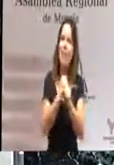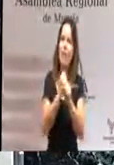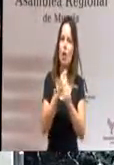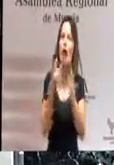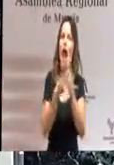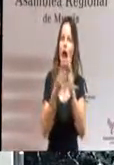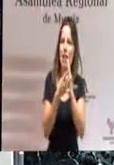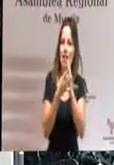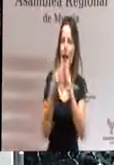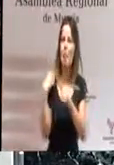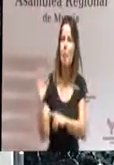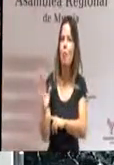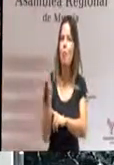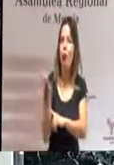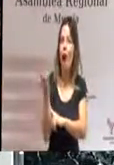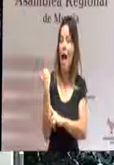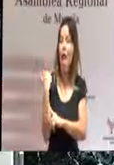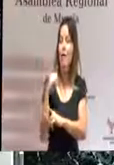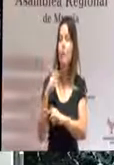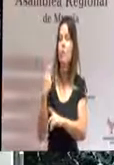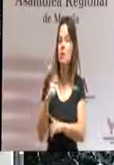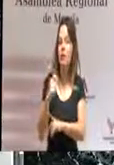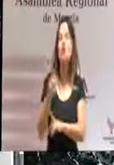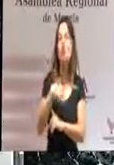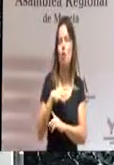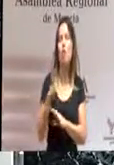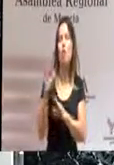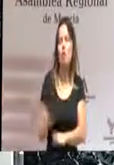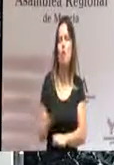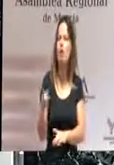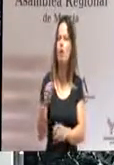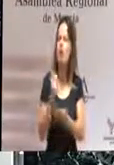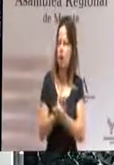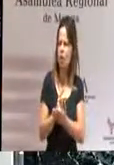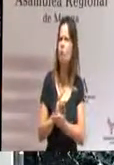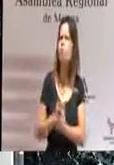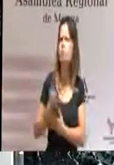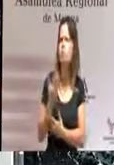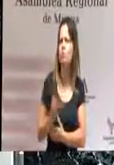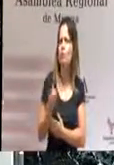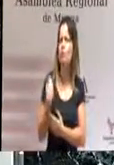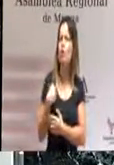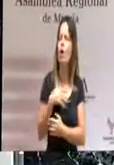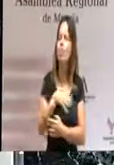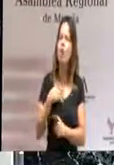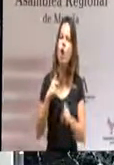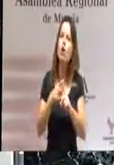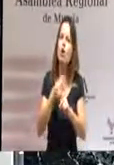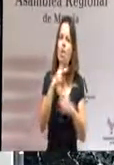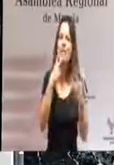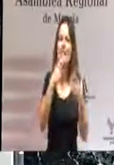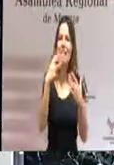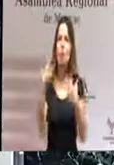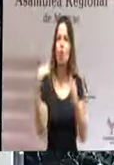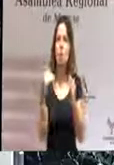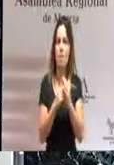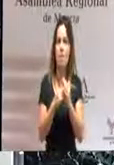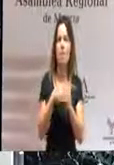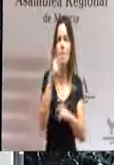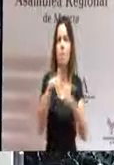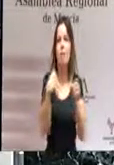calidad presentada ayer por el presidente. Un reto ambicioso que persigue alcanzar los 78.000 empleos con